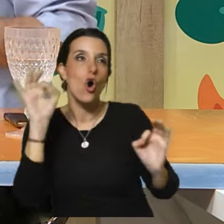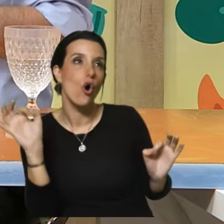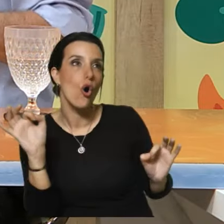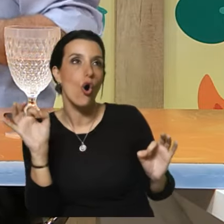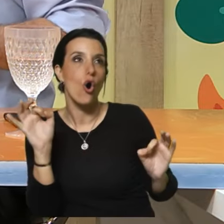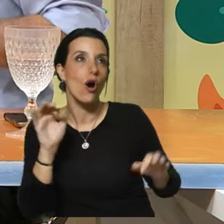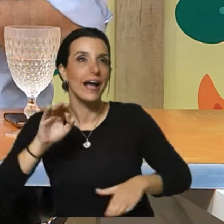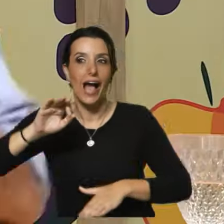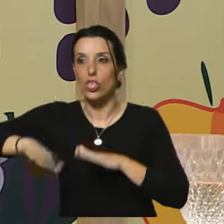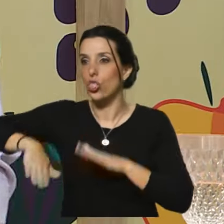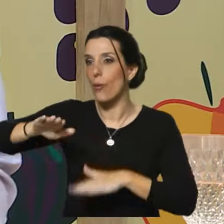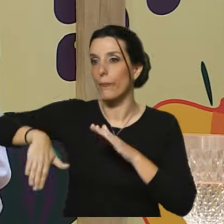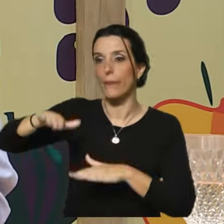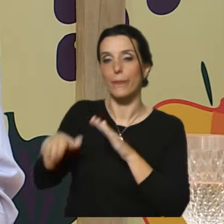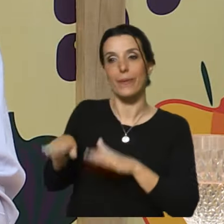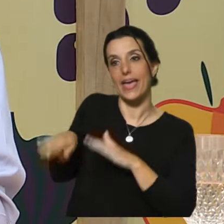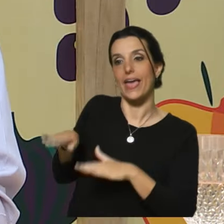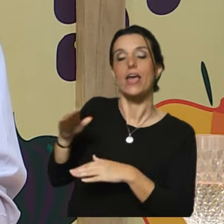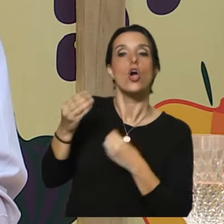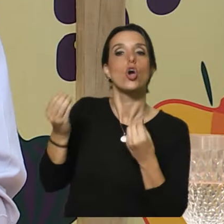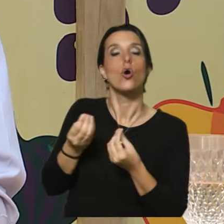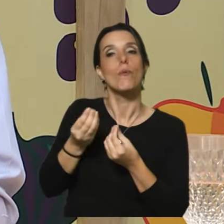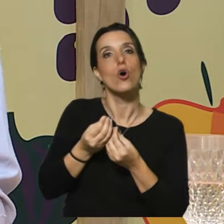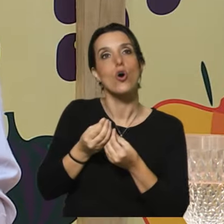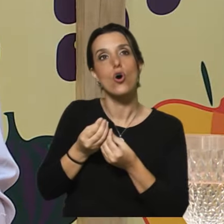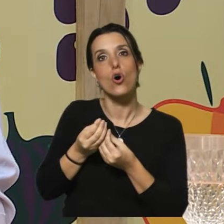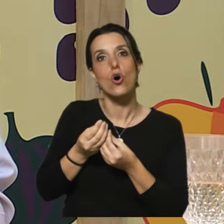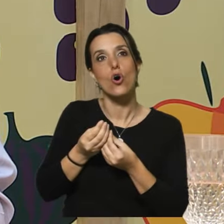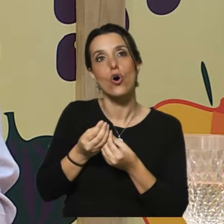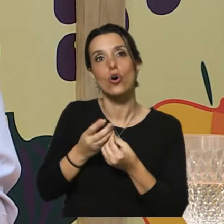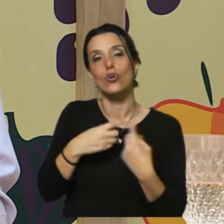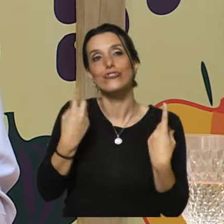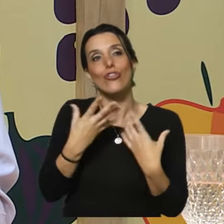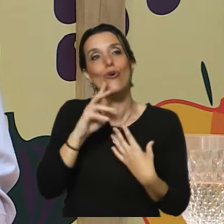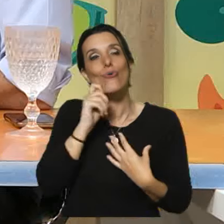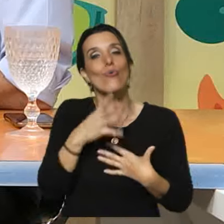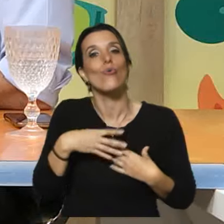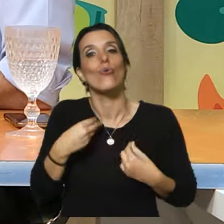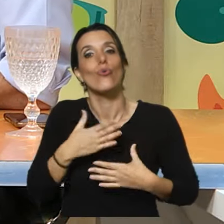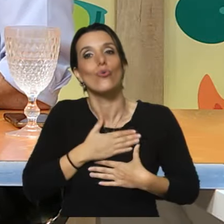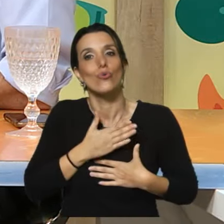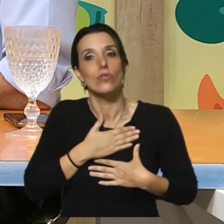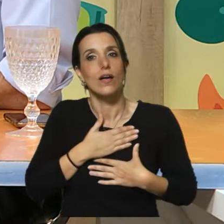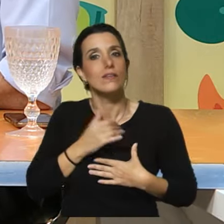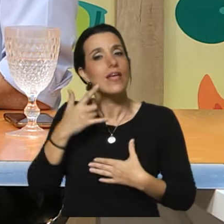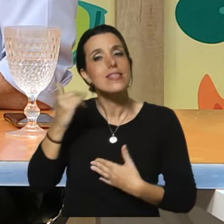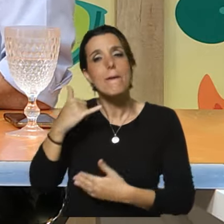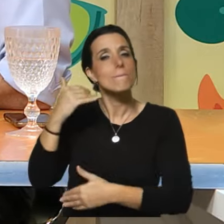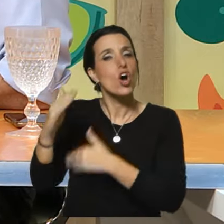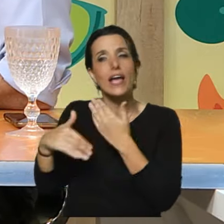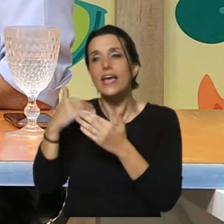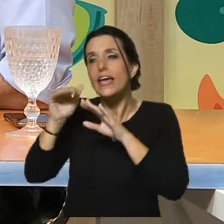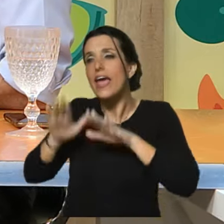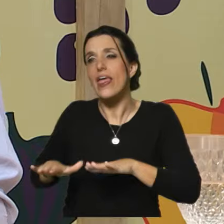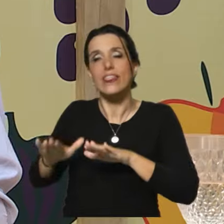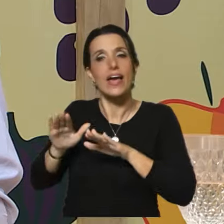del candombe es un género que que queda en la gente verdad qué es lo que tiene